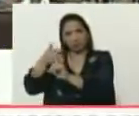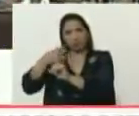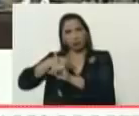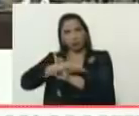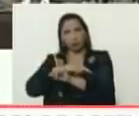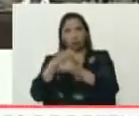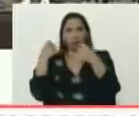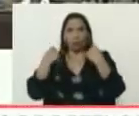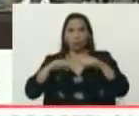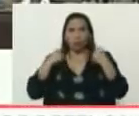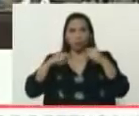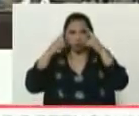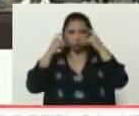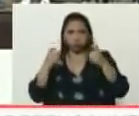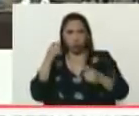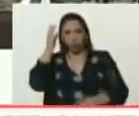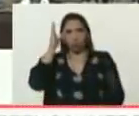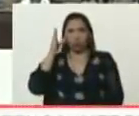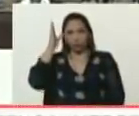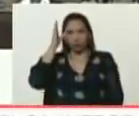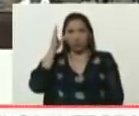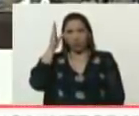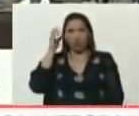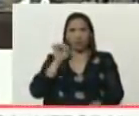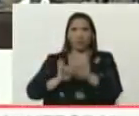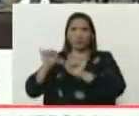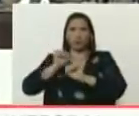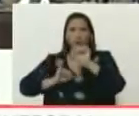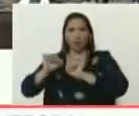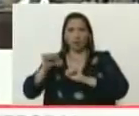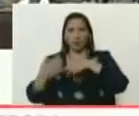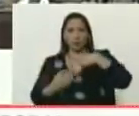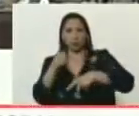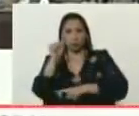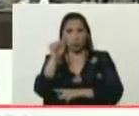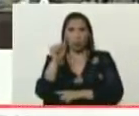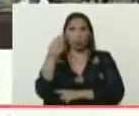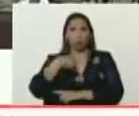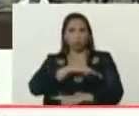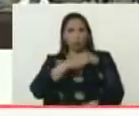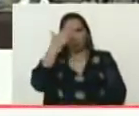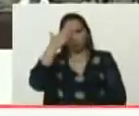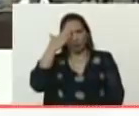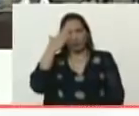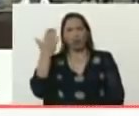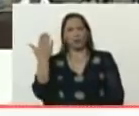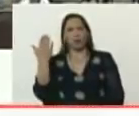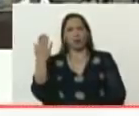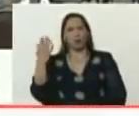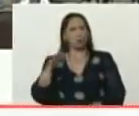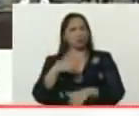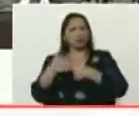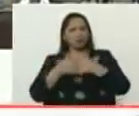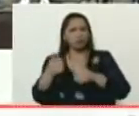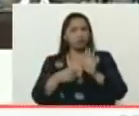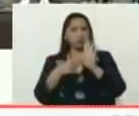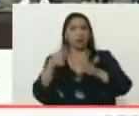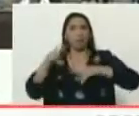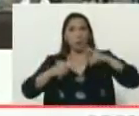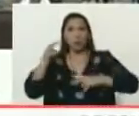hemos preparado a conciencia para defender la revolución. Sabemos a qué nos exponemos.